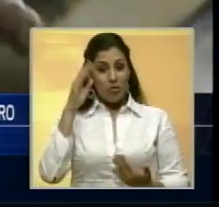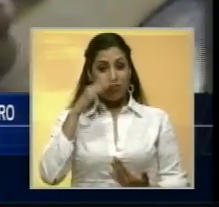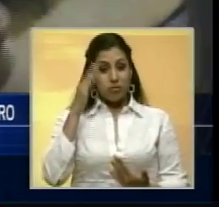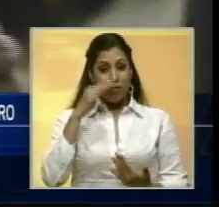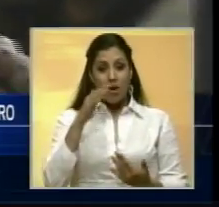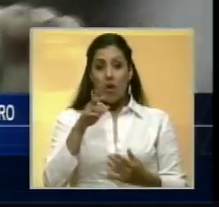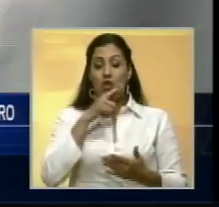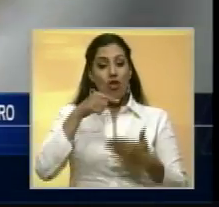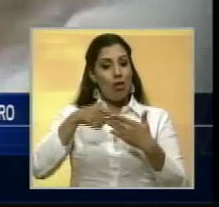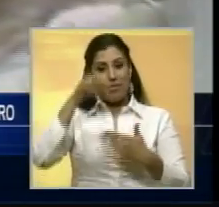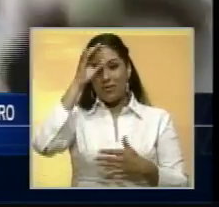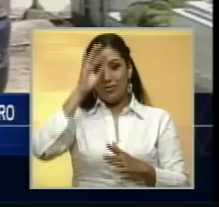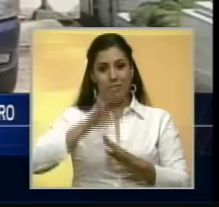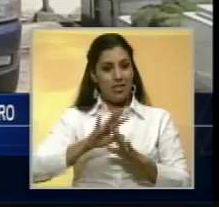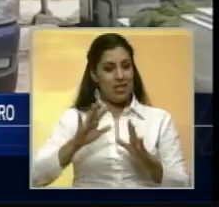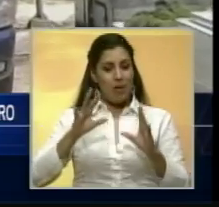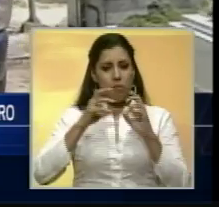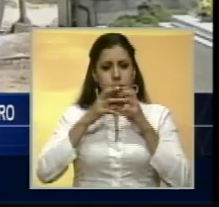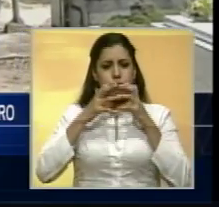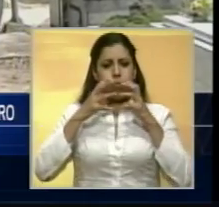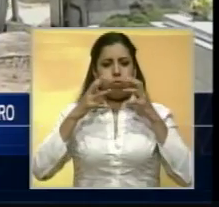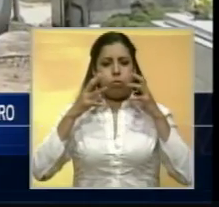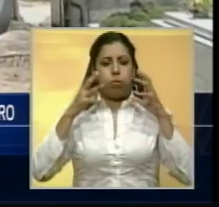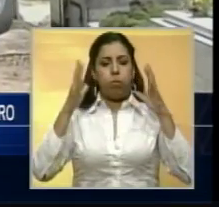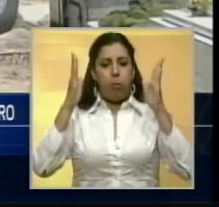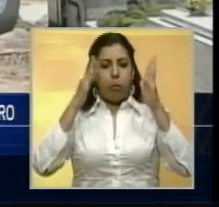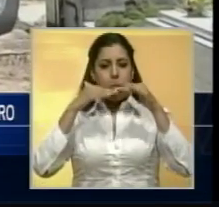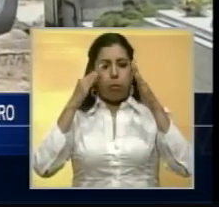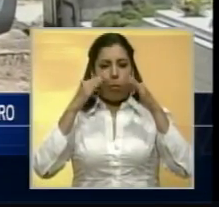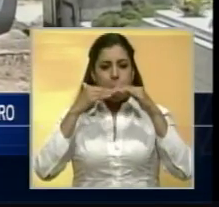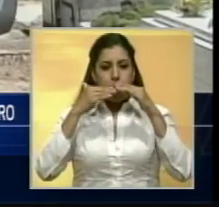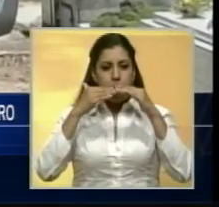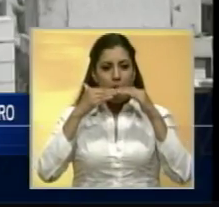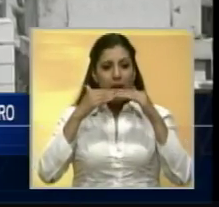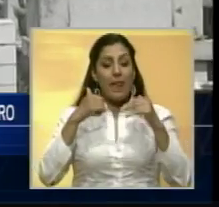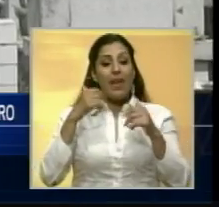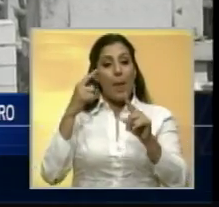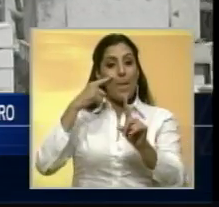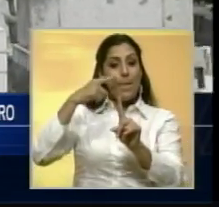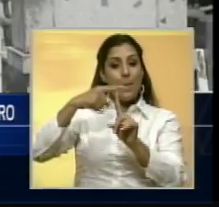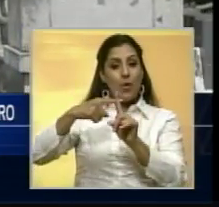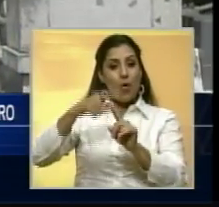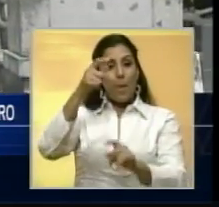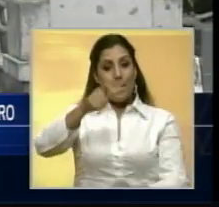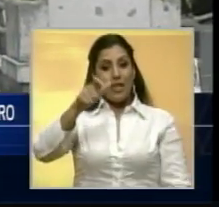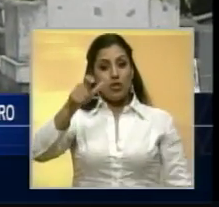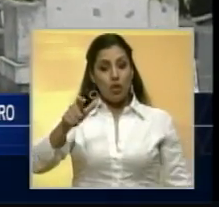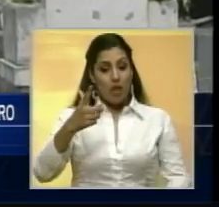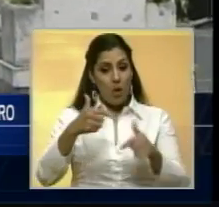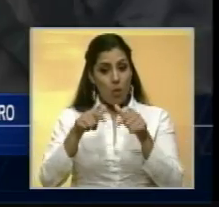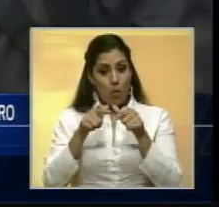víctima no identificada y en estado avanzado de descomposición fue hallado por vecinos de la